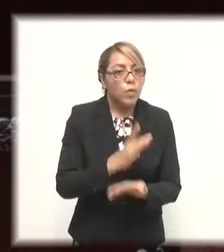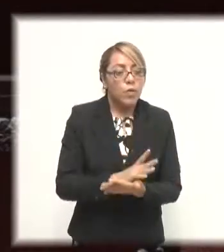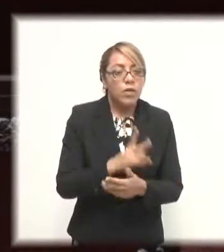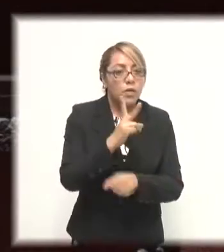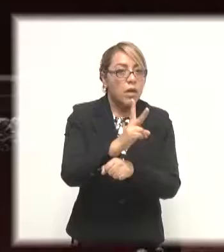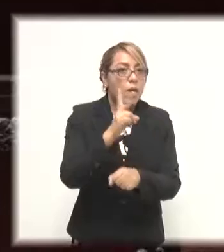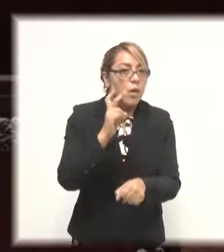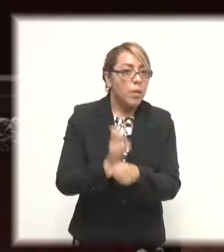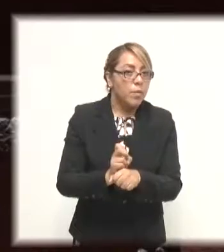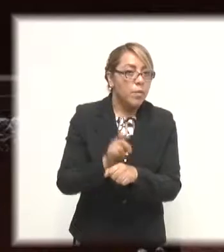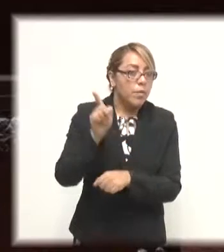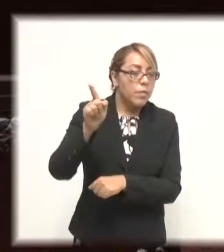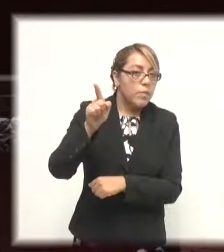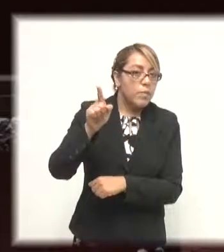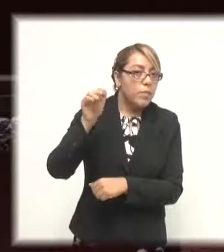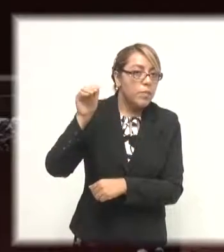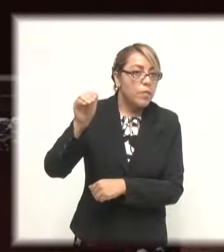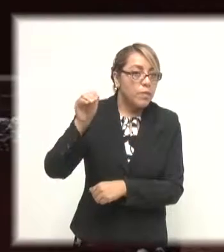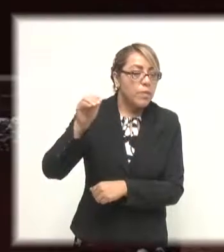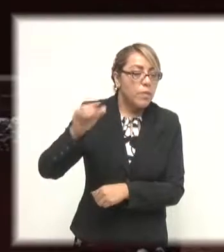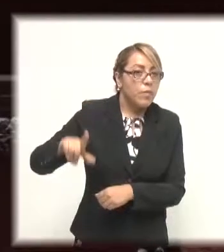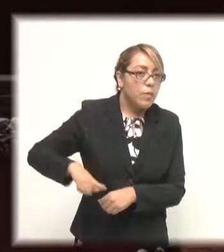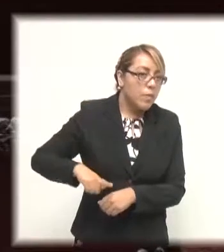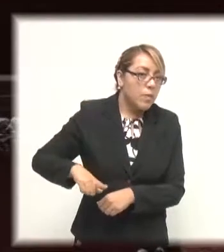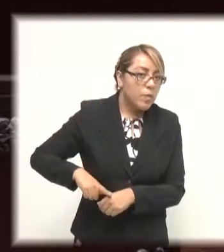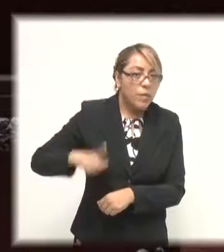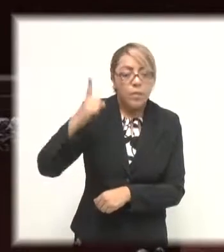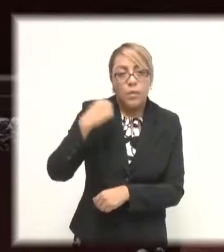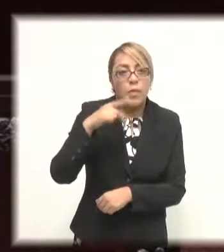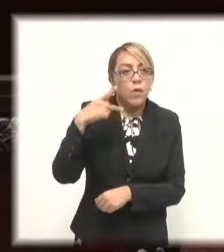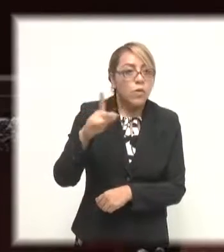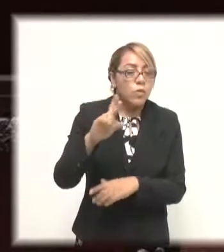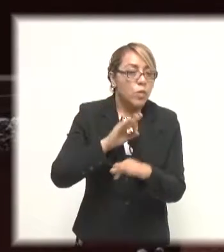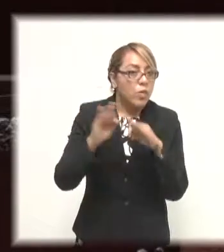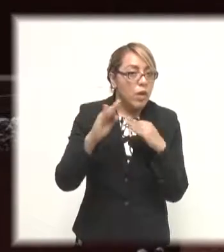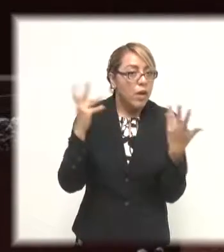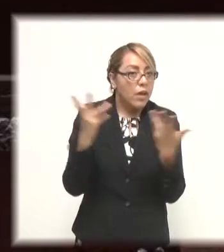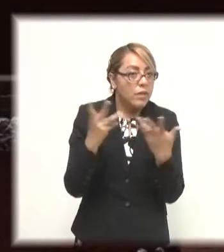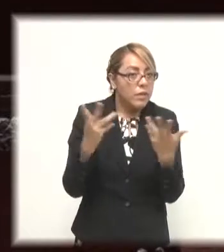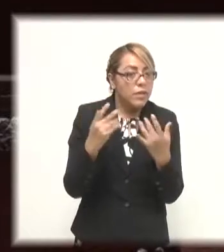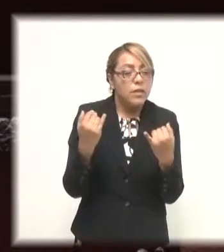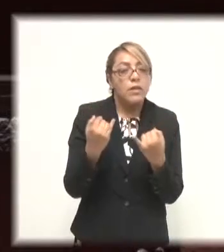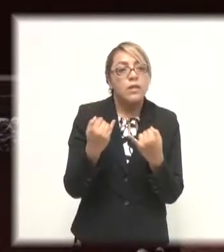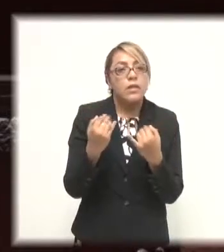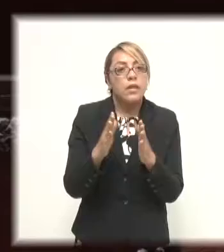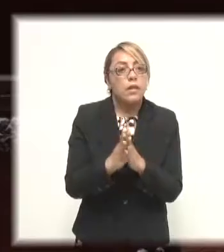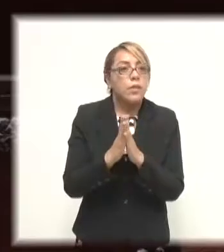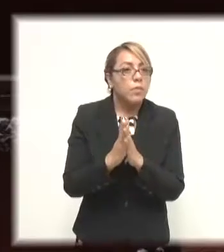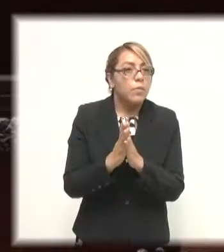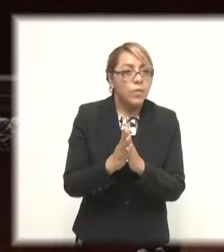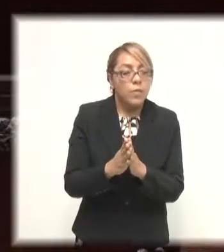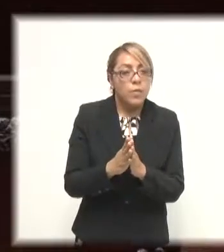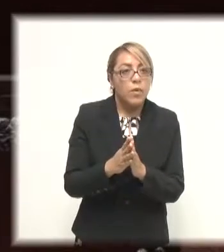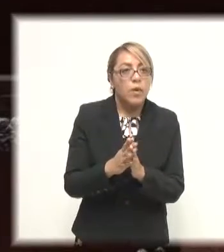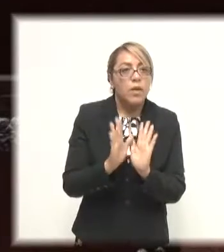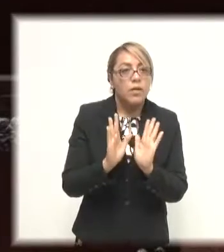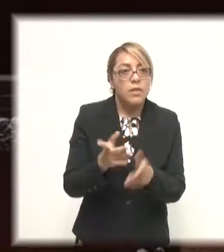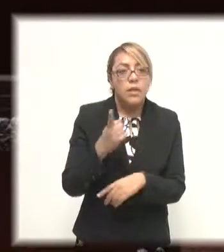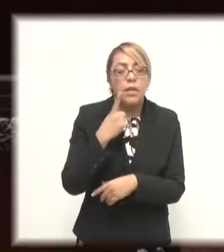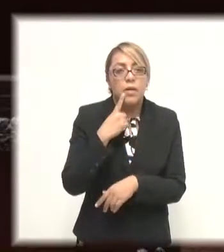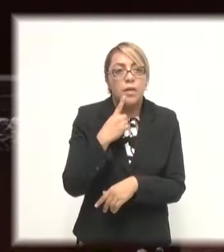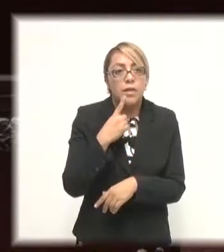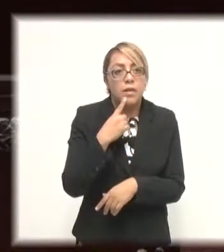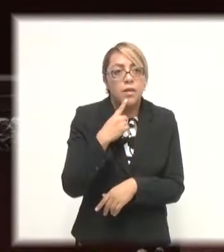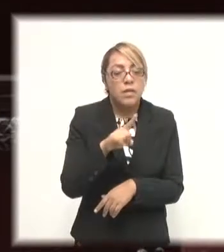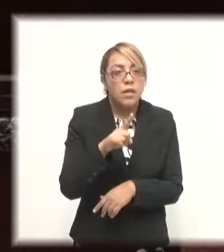se exhorta al titular del Poder Ejecutivo para que en cumplimiento de sus funciones y atribuciones emita a la brevedad el reglamento